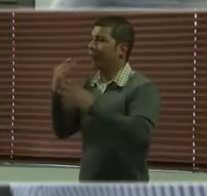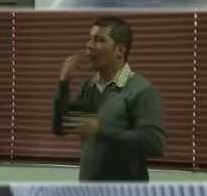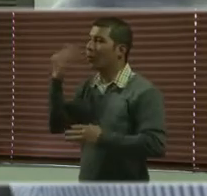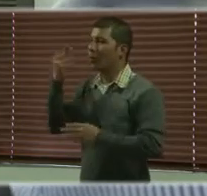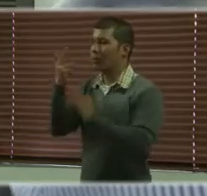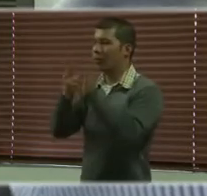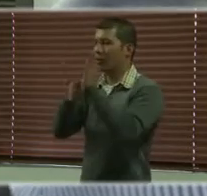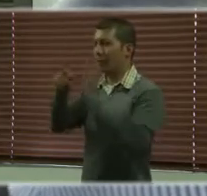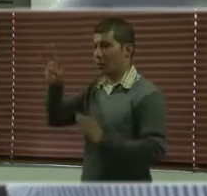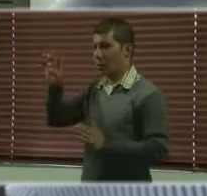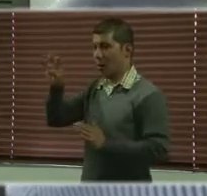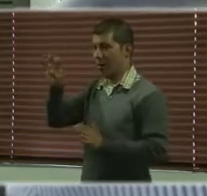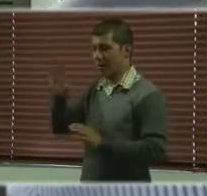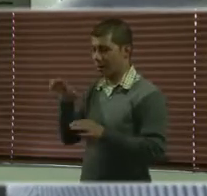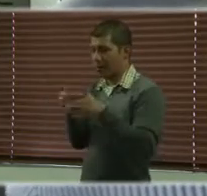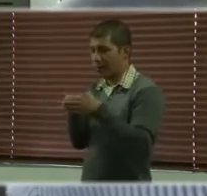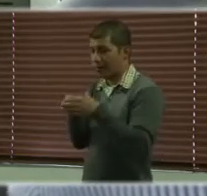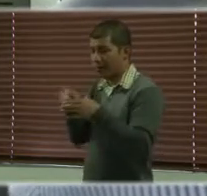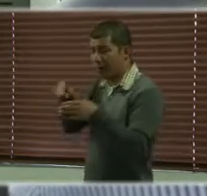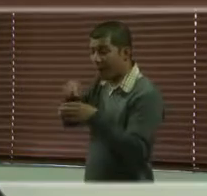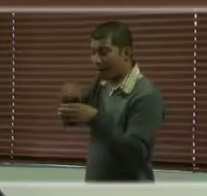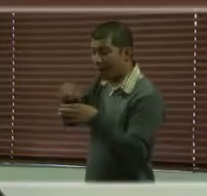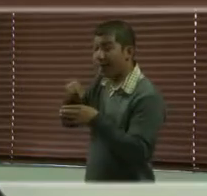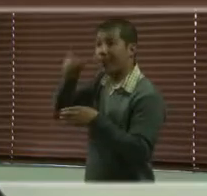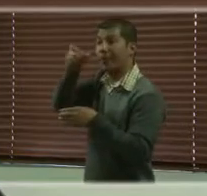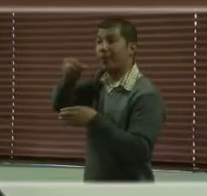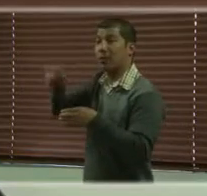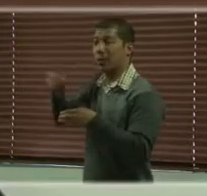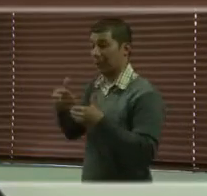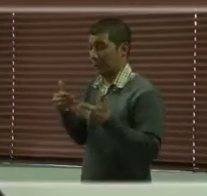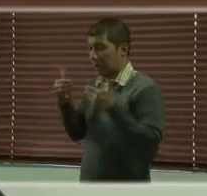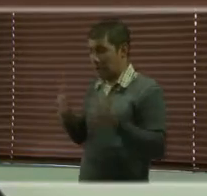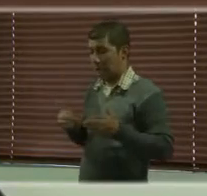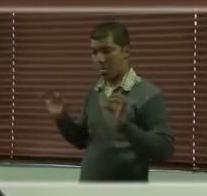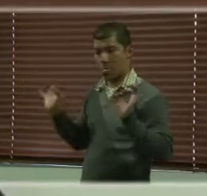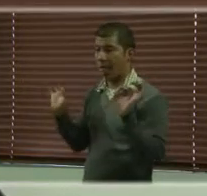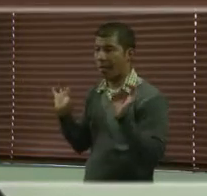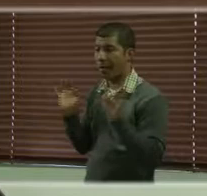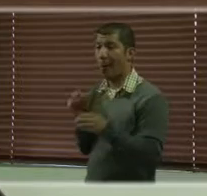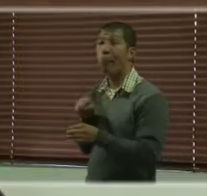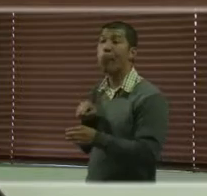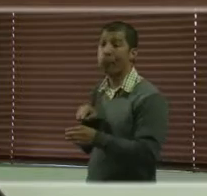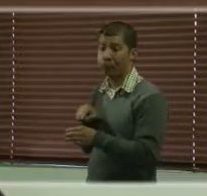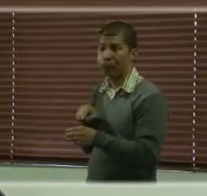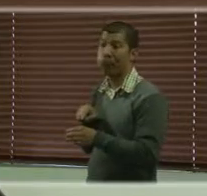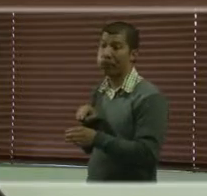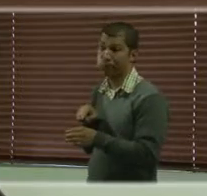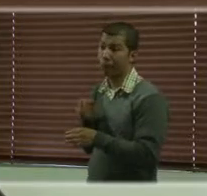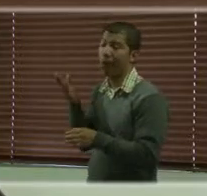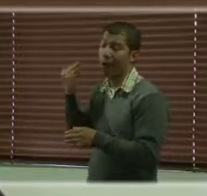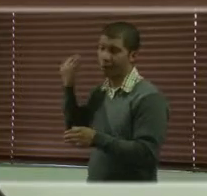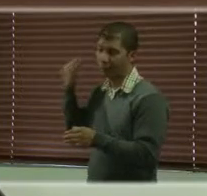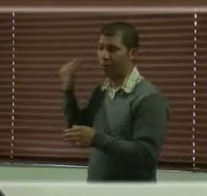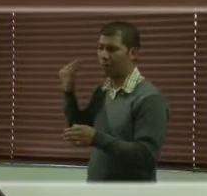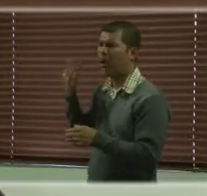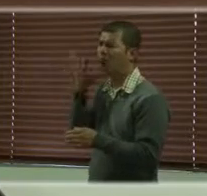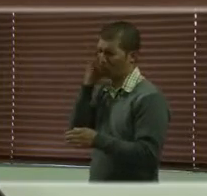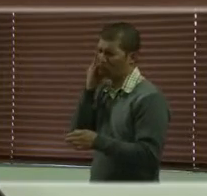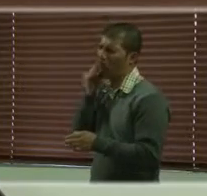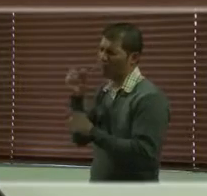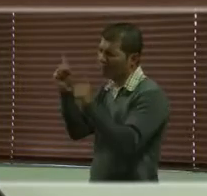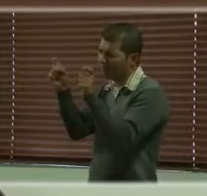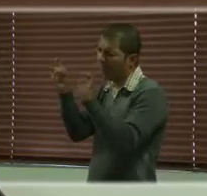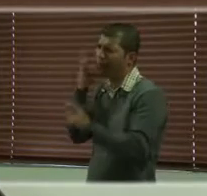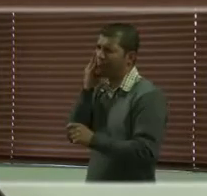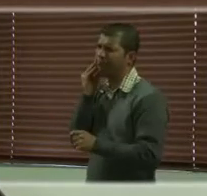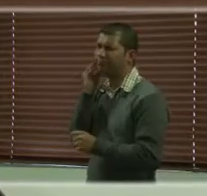habían incluso personas sin discapacidad por supuesto conocedoras del tema y todo